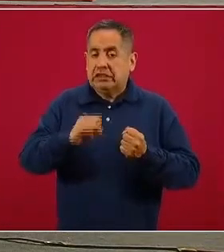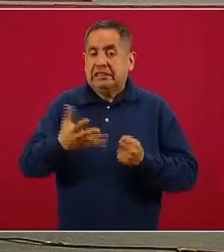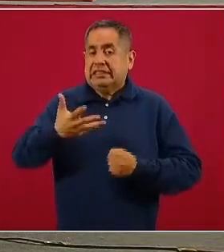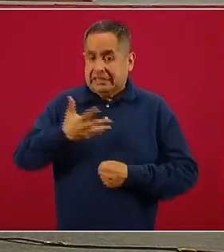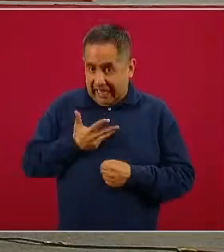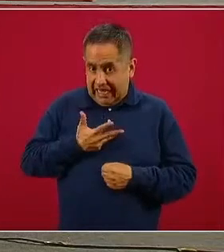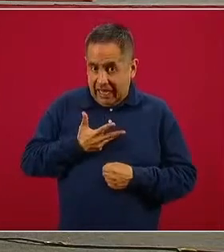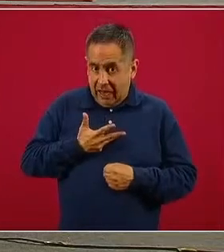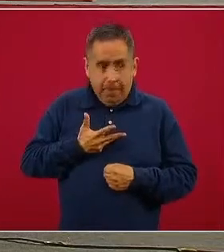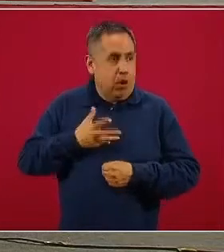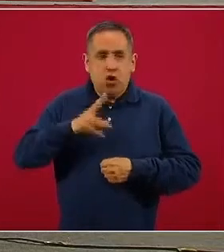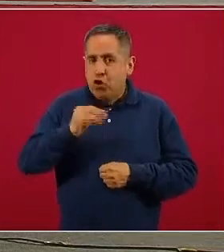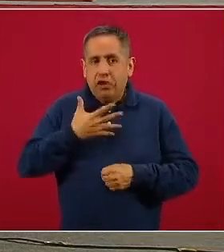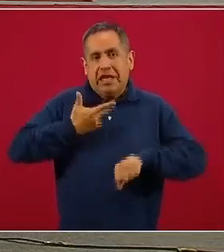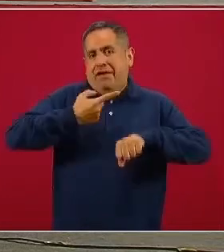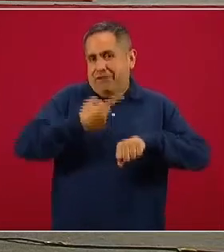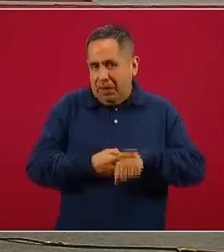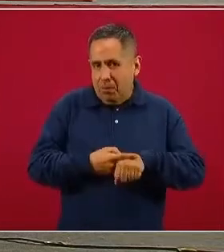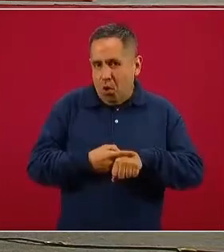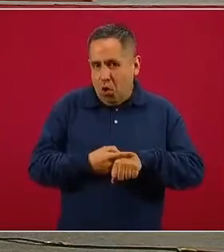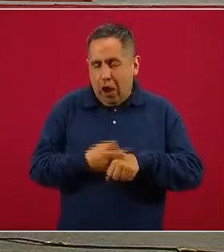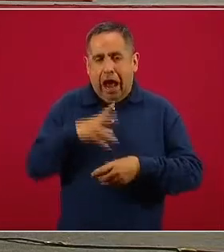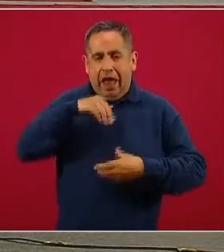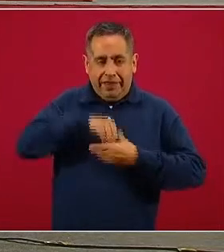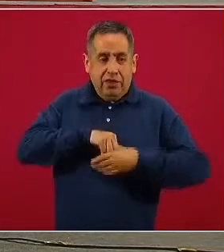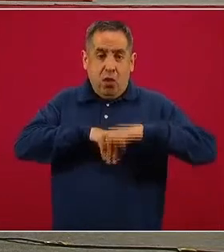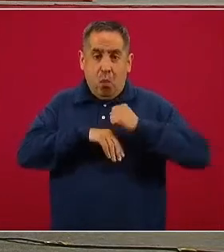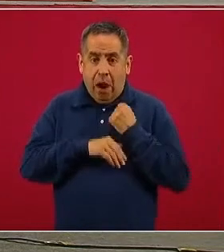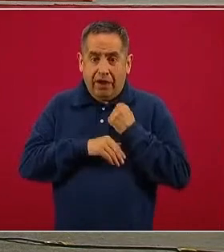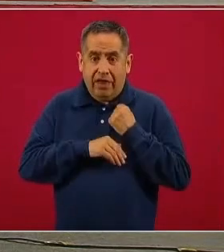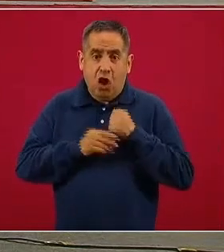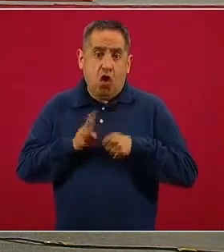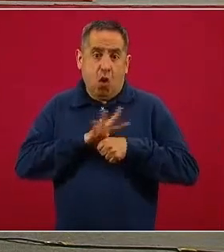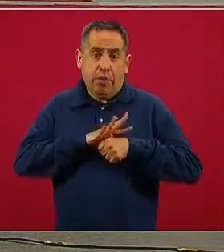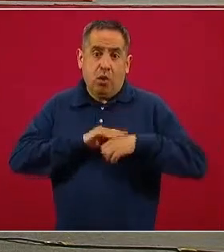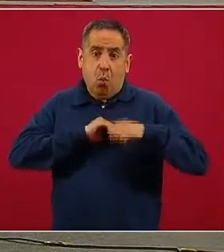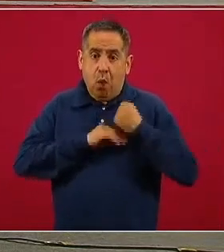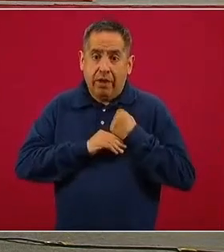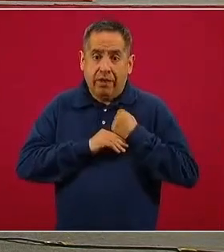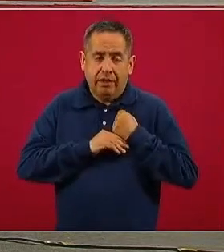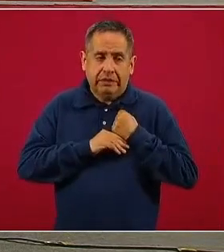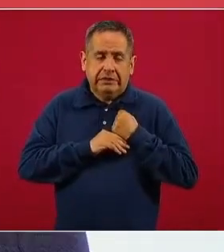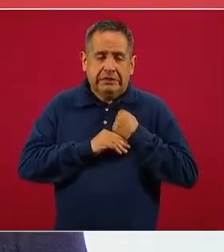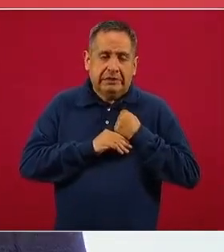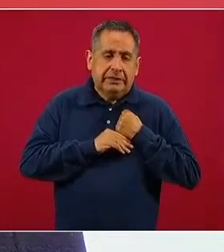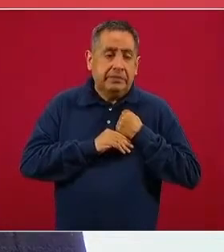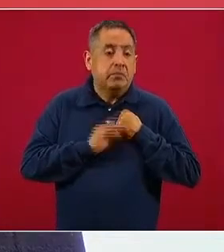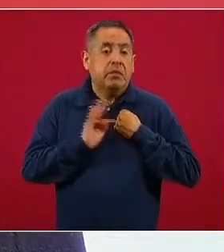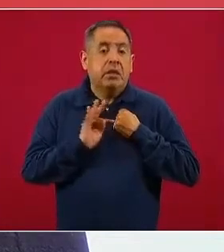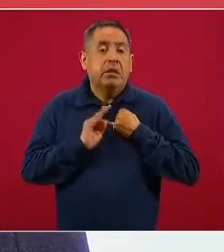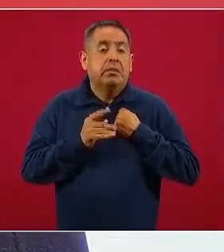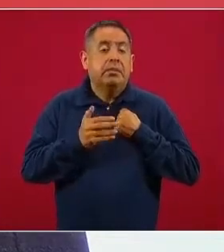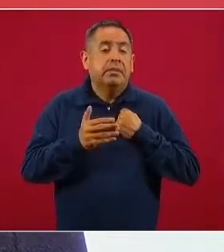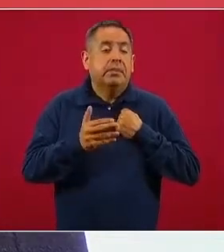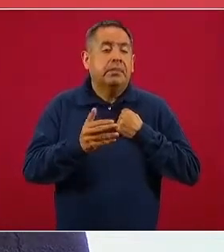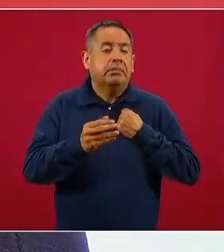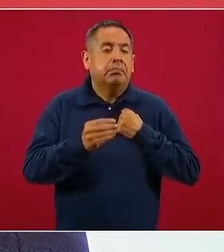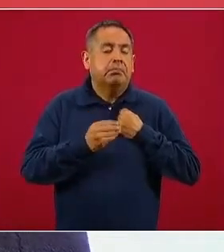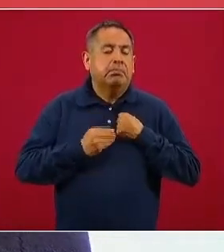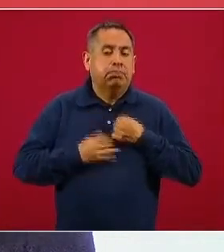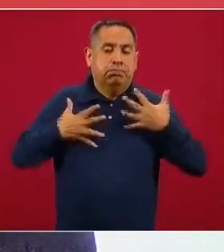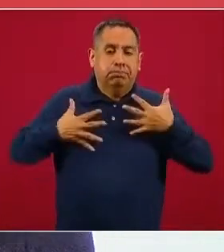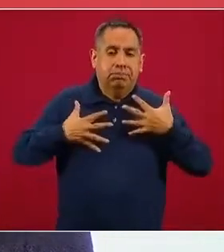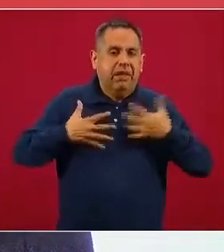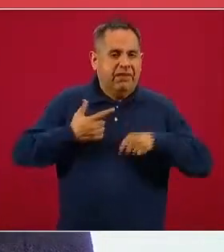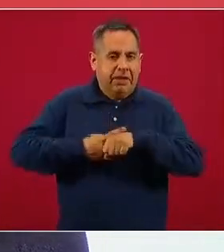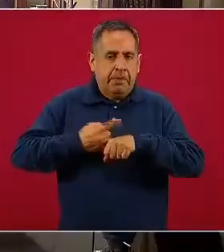contagió, pero al menos hasta ese momento no había desarrollado la enfermedad. ¿La puede desarrollar? Y es aquí donde viene el punto, sí,